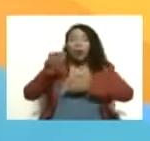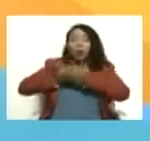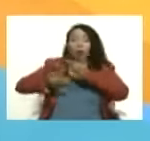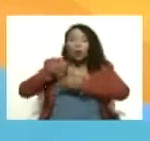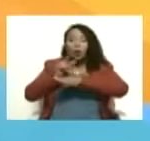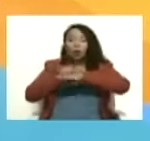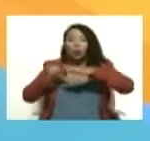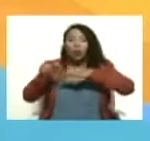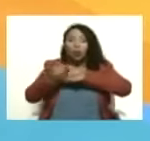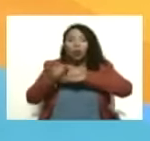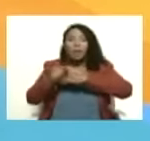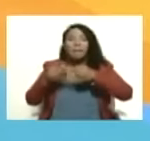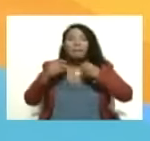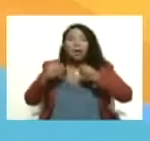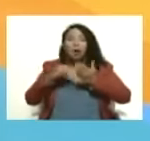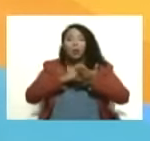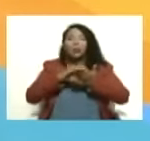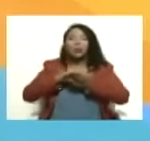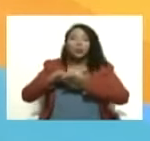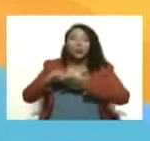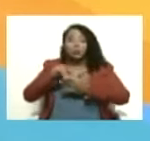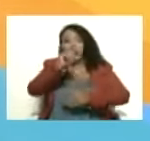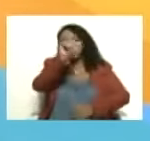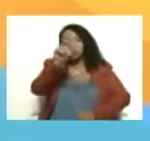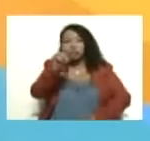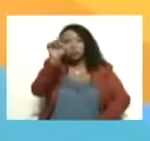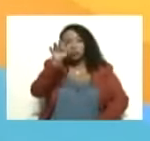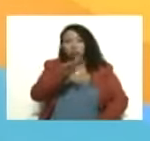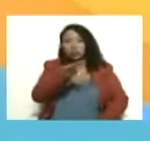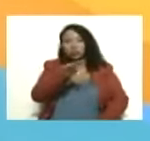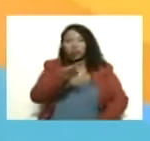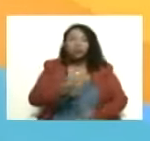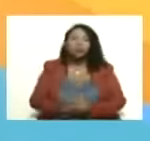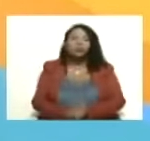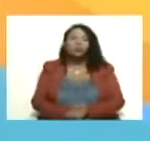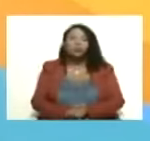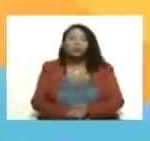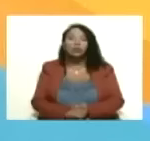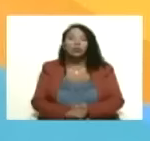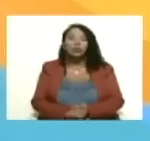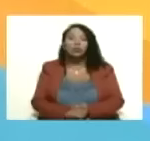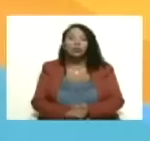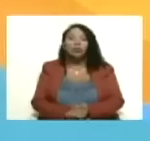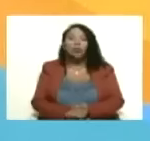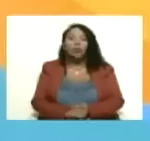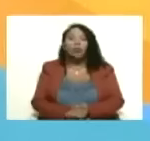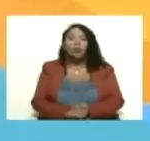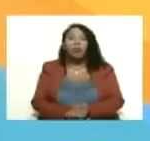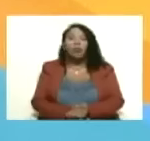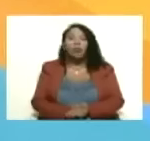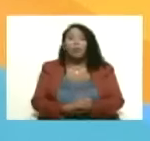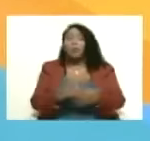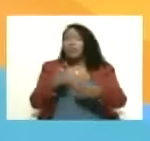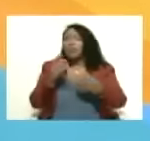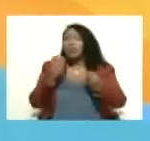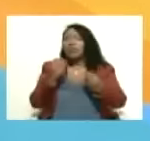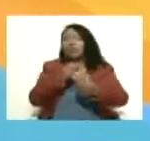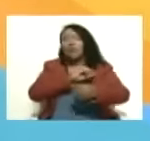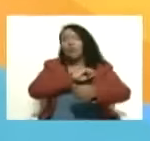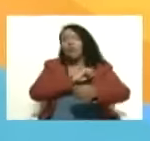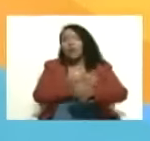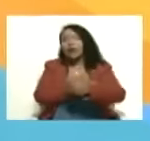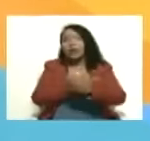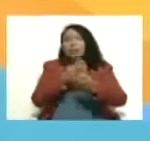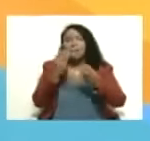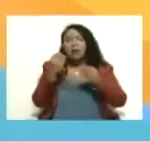Guyana para la recuperación de su guayana esequiva con mucha más fuerza con mucha